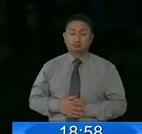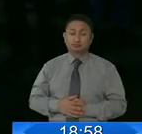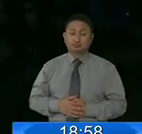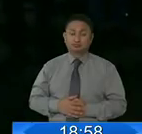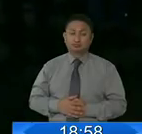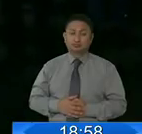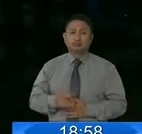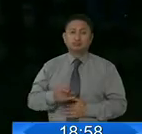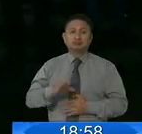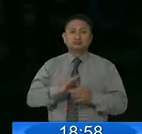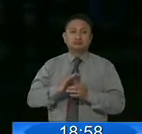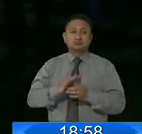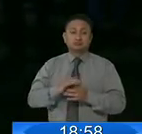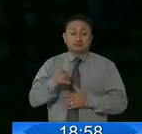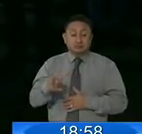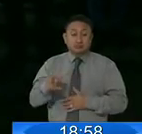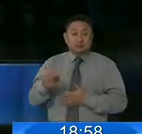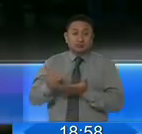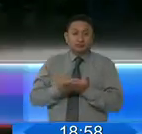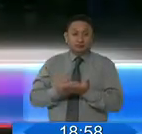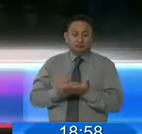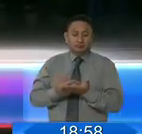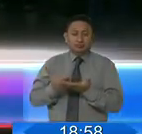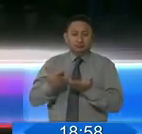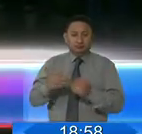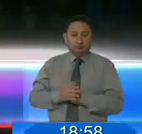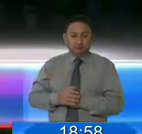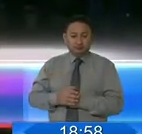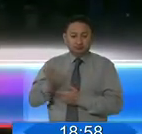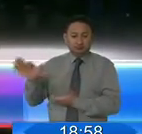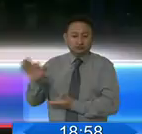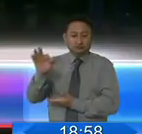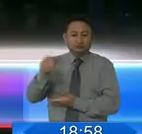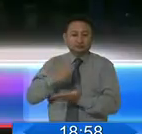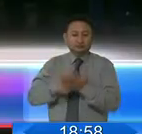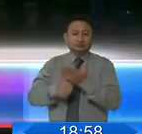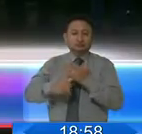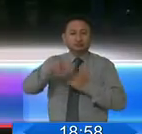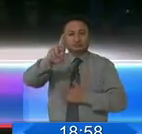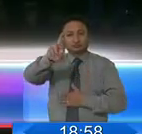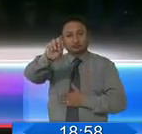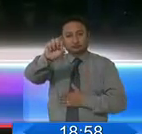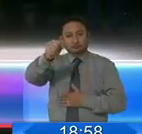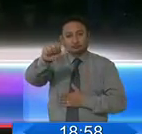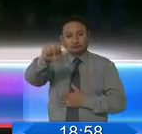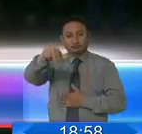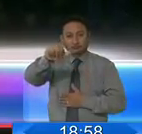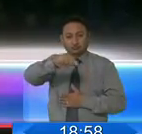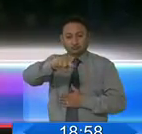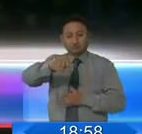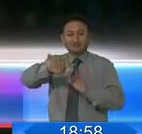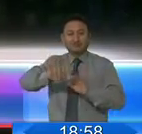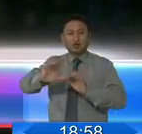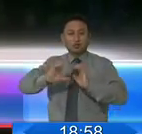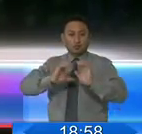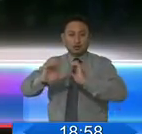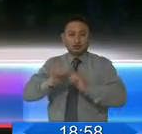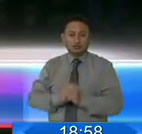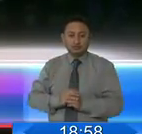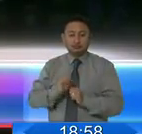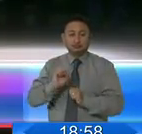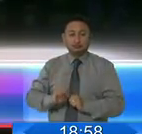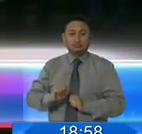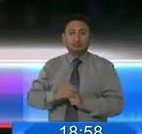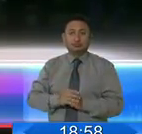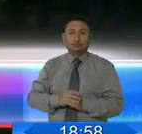compañeros en esta misma reunión donde estuvo presente la ministra susana alvarado el secretario de comunicación y también